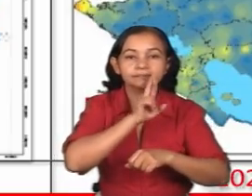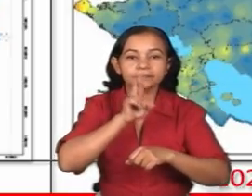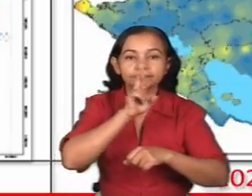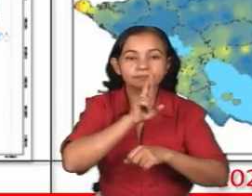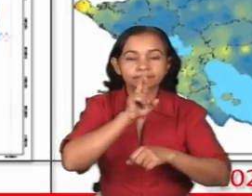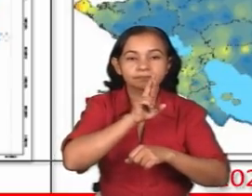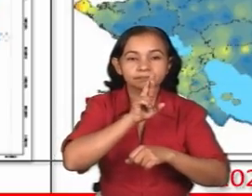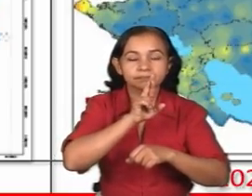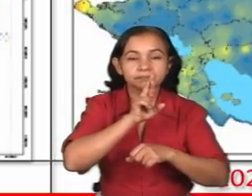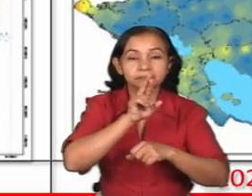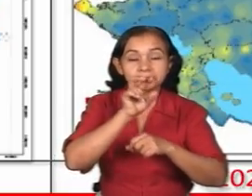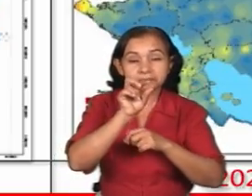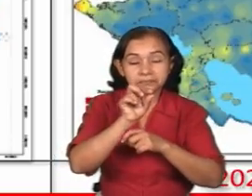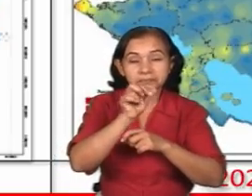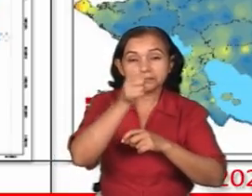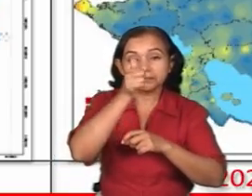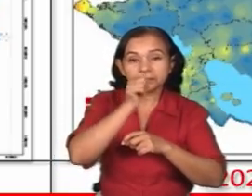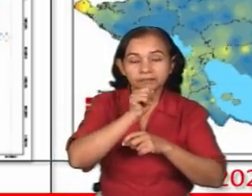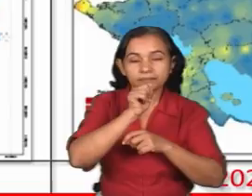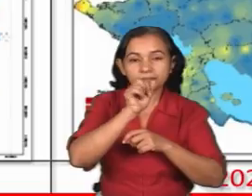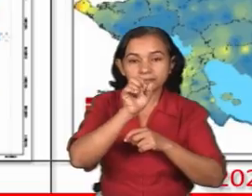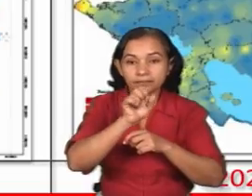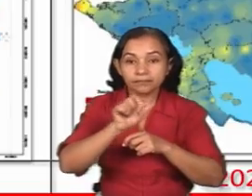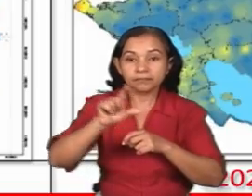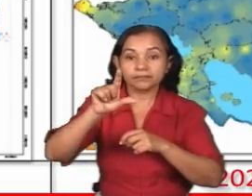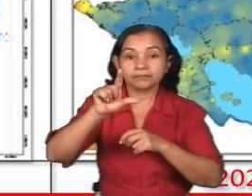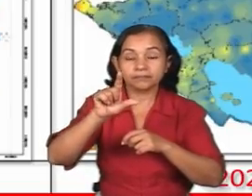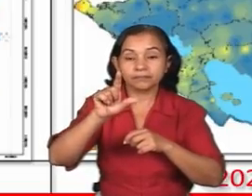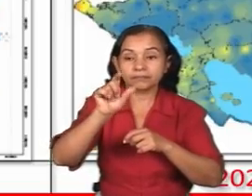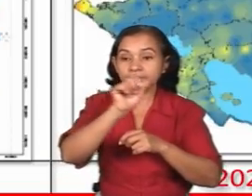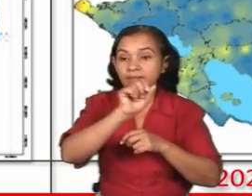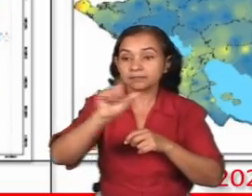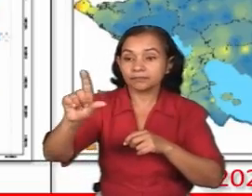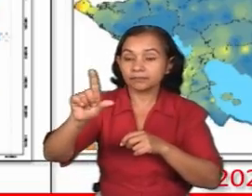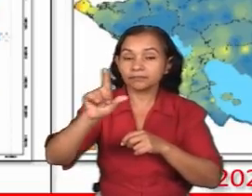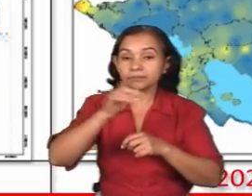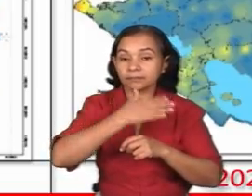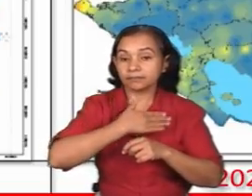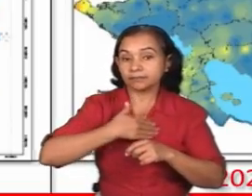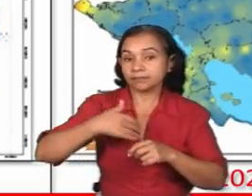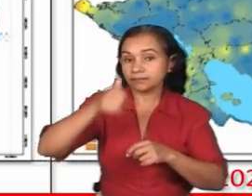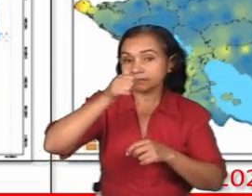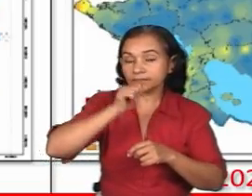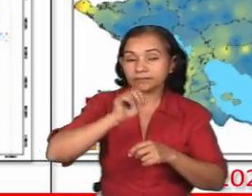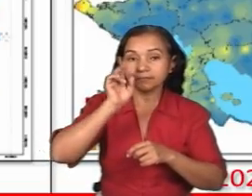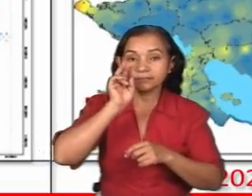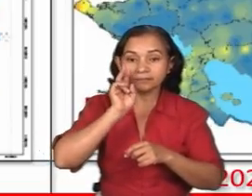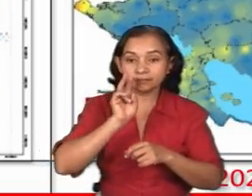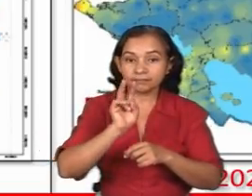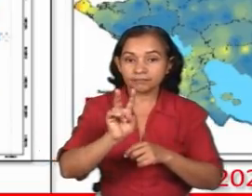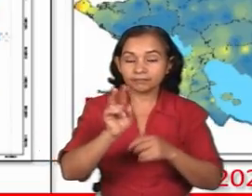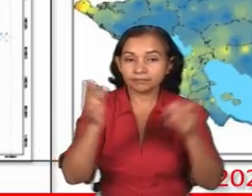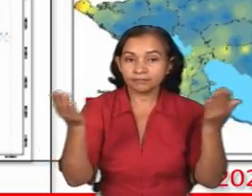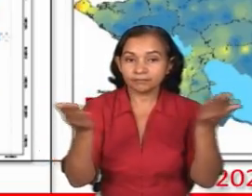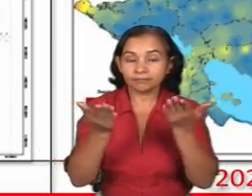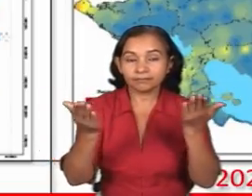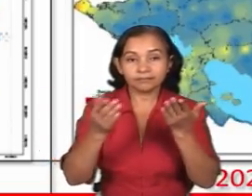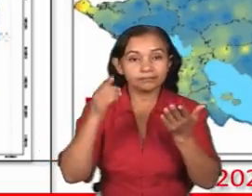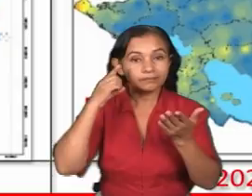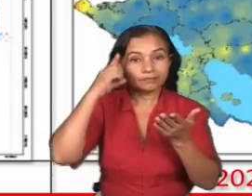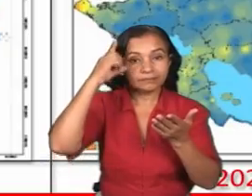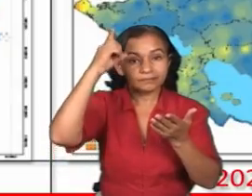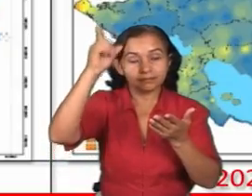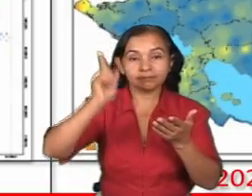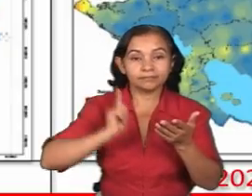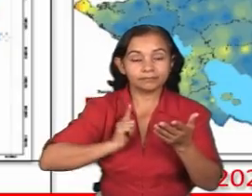horas recibí, tornándose azul, es cuando se va mejorando un poco la cosa. Y ahí se puede ver claramente el desarrollo que ha venido